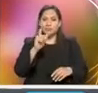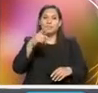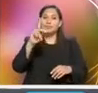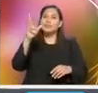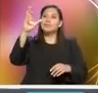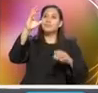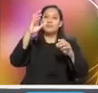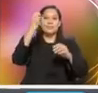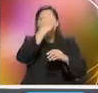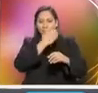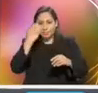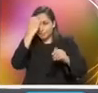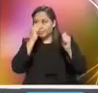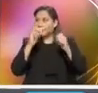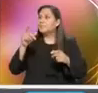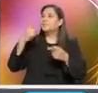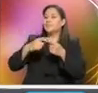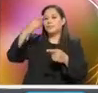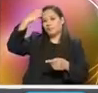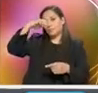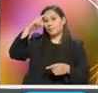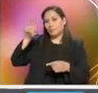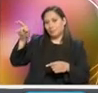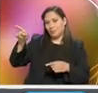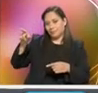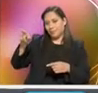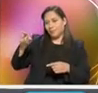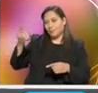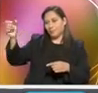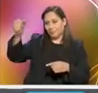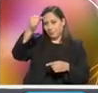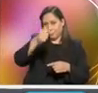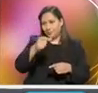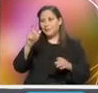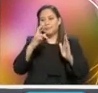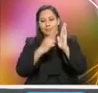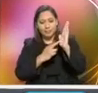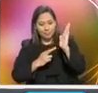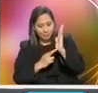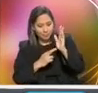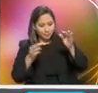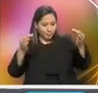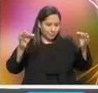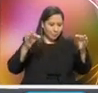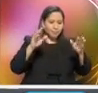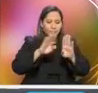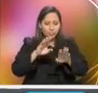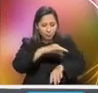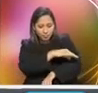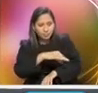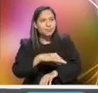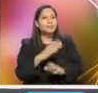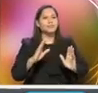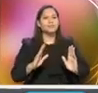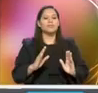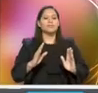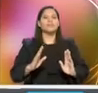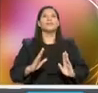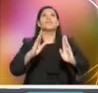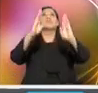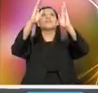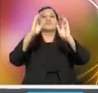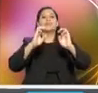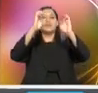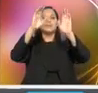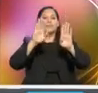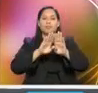que ser revisado por alguien que le sepa. Por ahí hablan en la norma de consultar los planos de las estructuras del edificio.